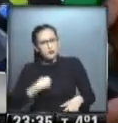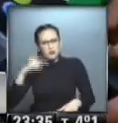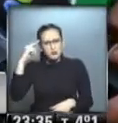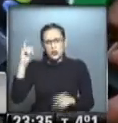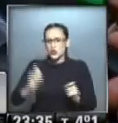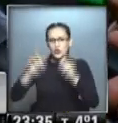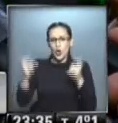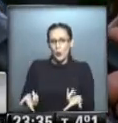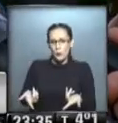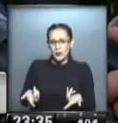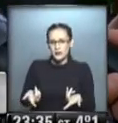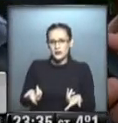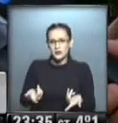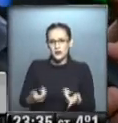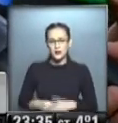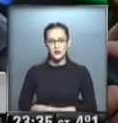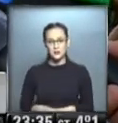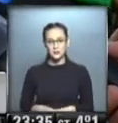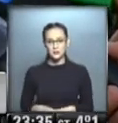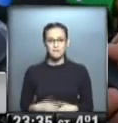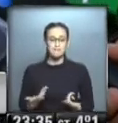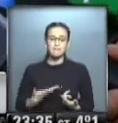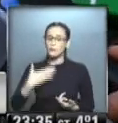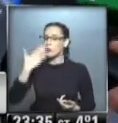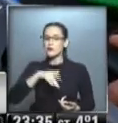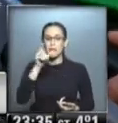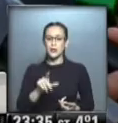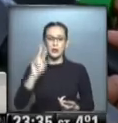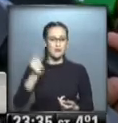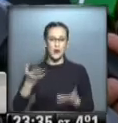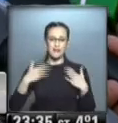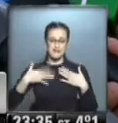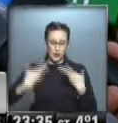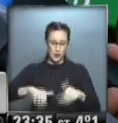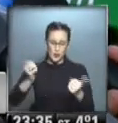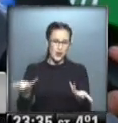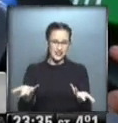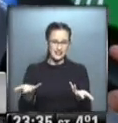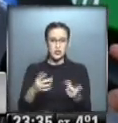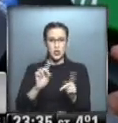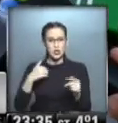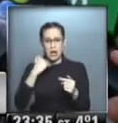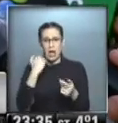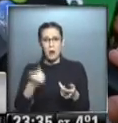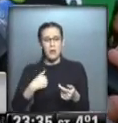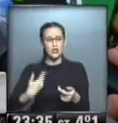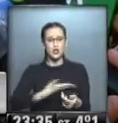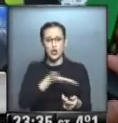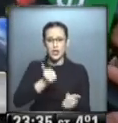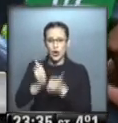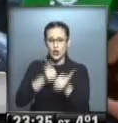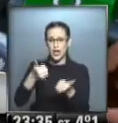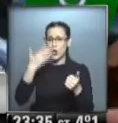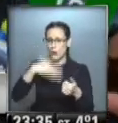estábamos retirando ahí, lamentablemente, el último cuerpo y no esperábamos que toda la sociedad de Rosario, si bien durante todo